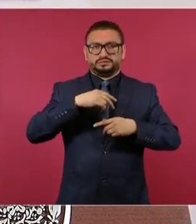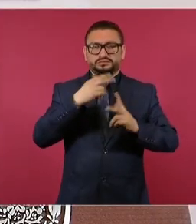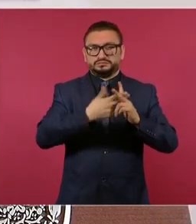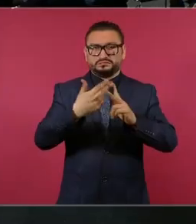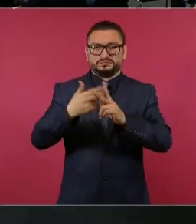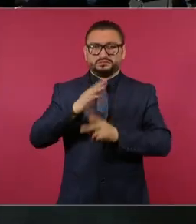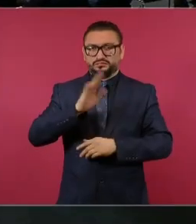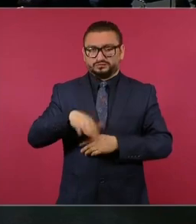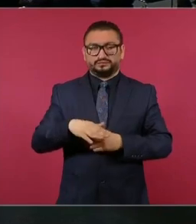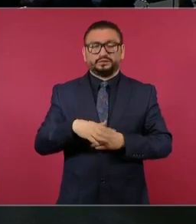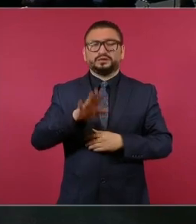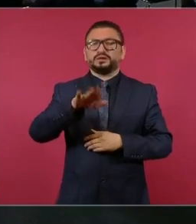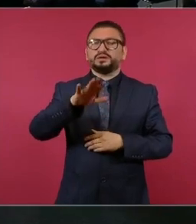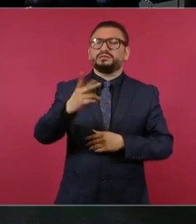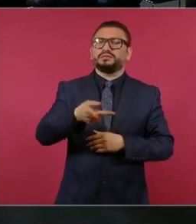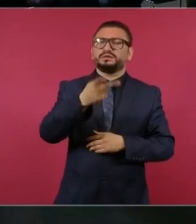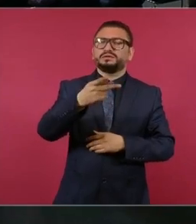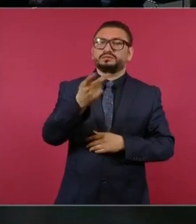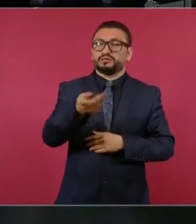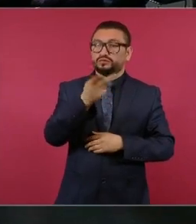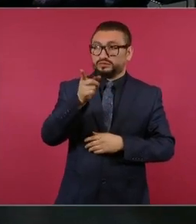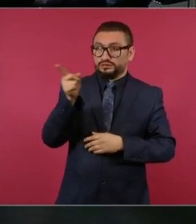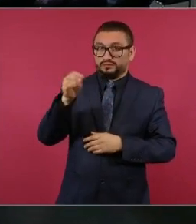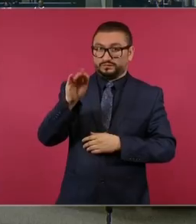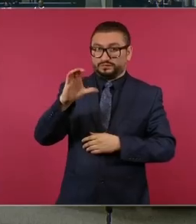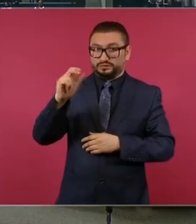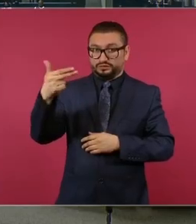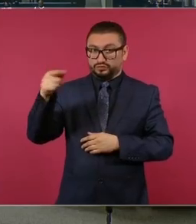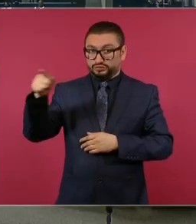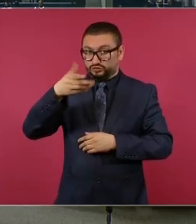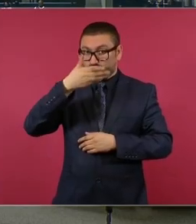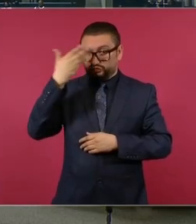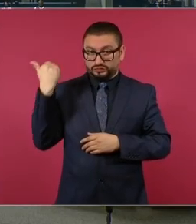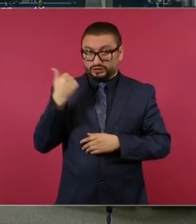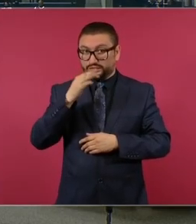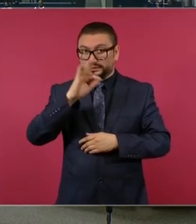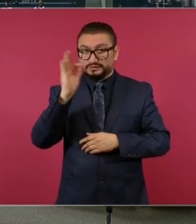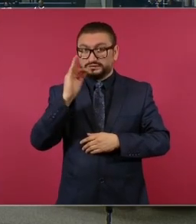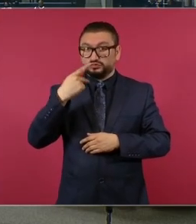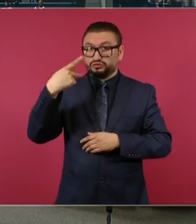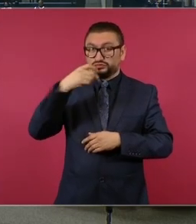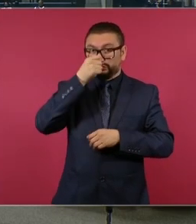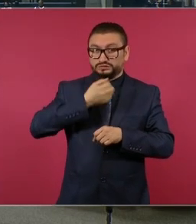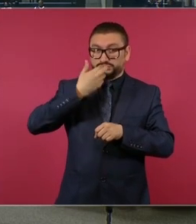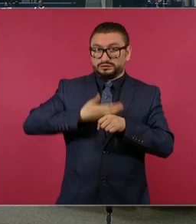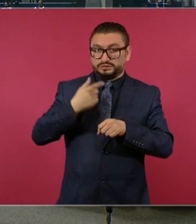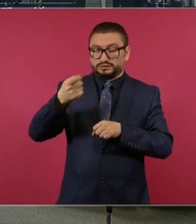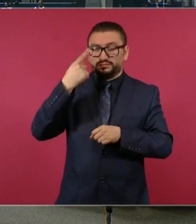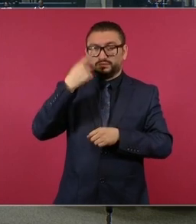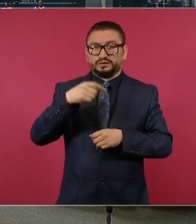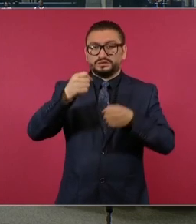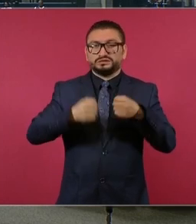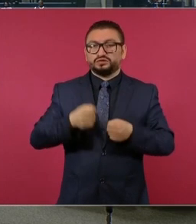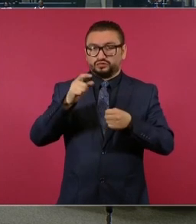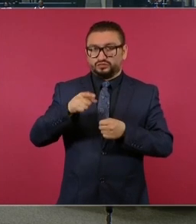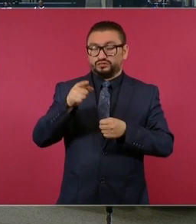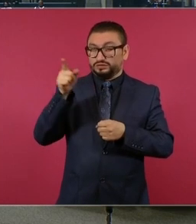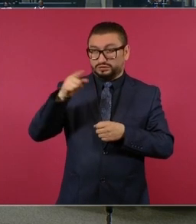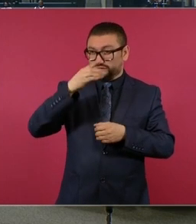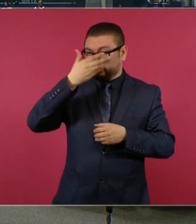Presidente, ¿usted cree que de verdad no estaba consciente del daño que iba a causar y de lo que hacía su secretario de Seguridad? Ahora usted que está